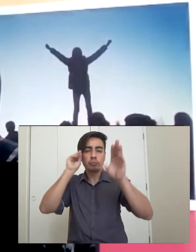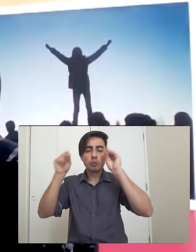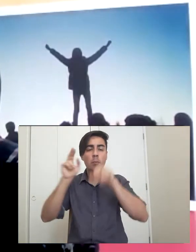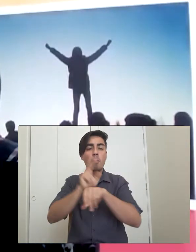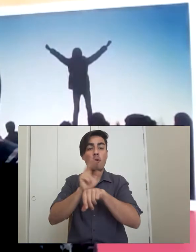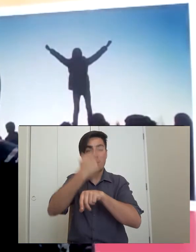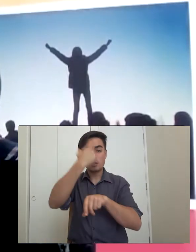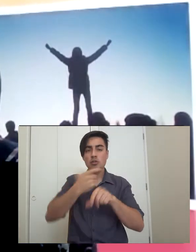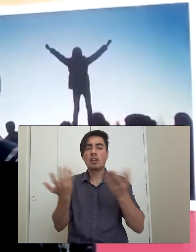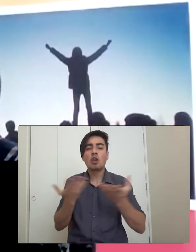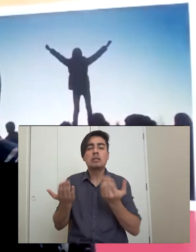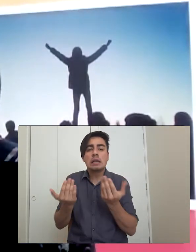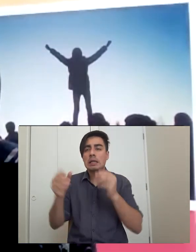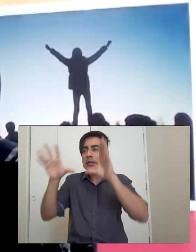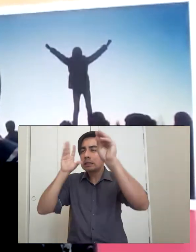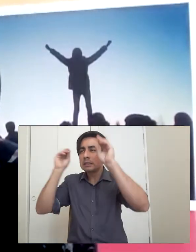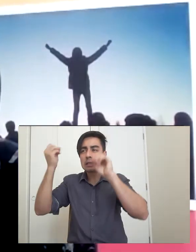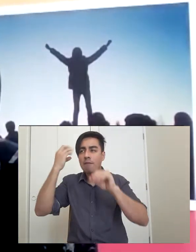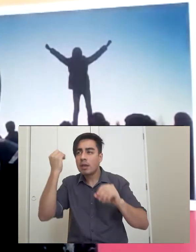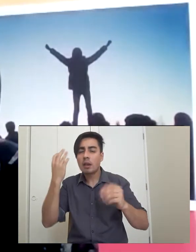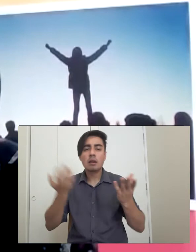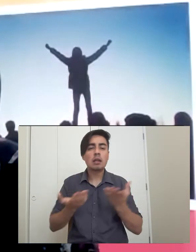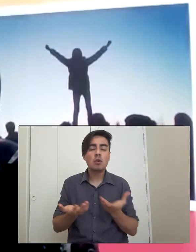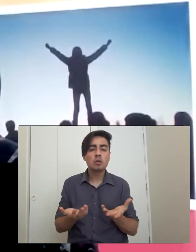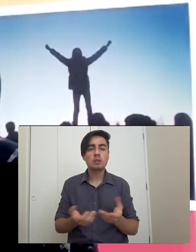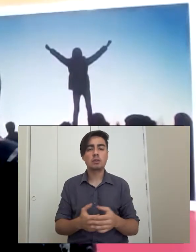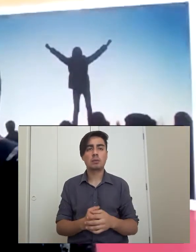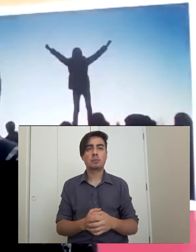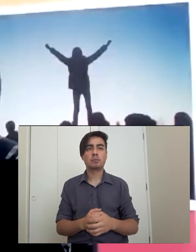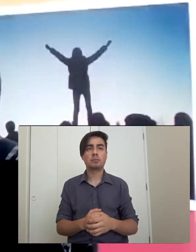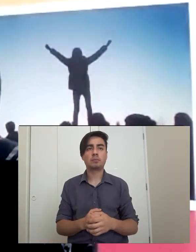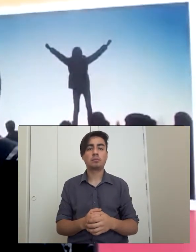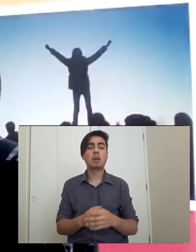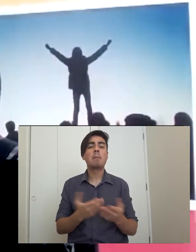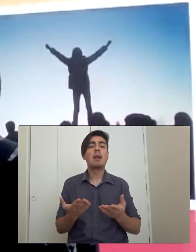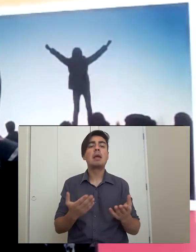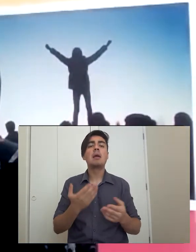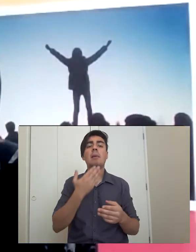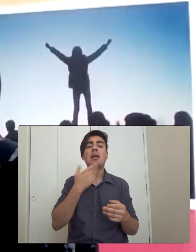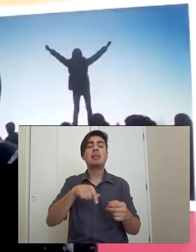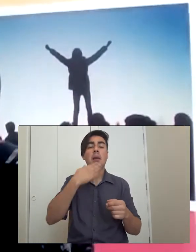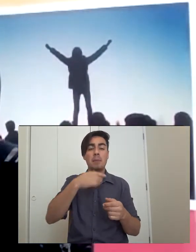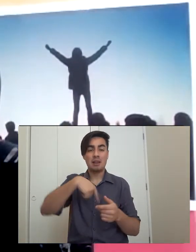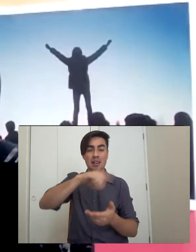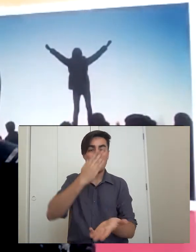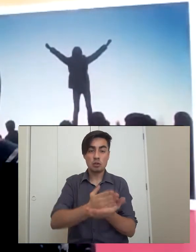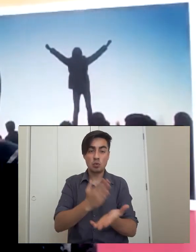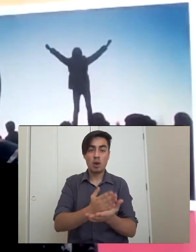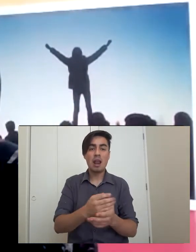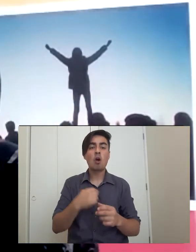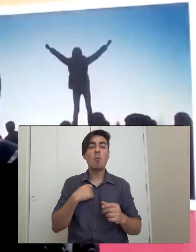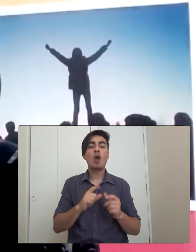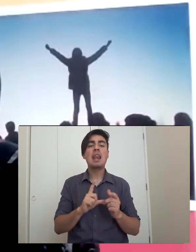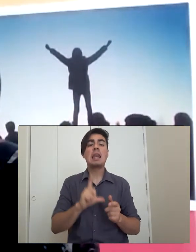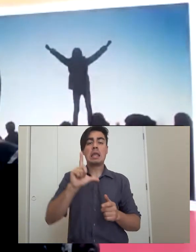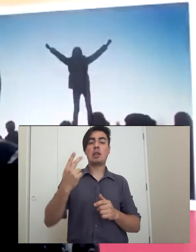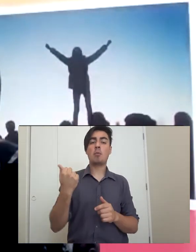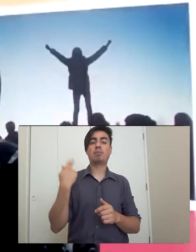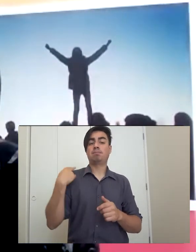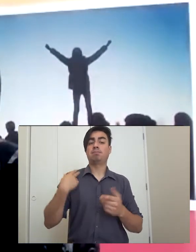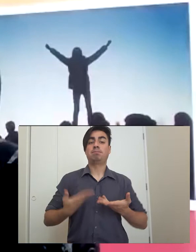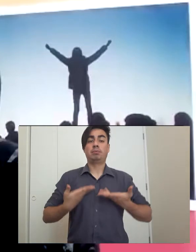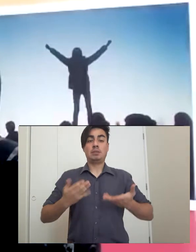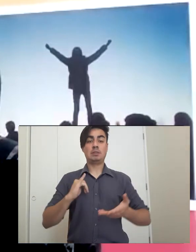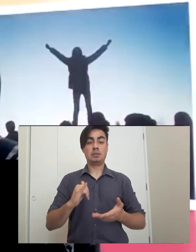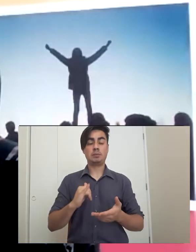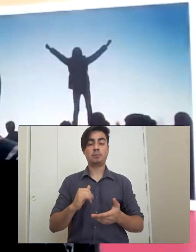de esto. Y creemos que es importante también para que los líderes del colegio o de la escuela